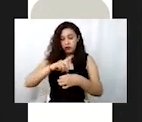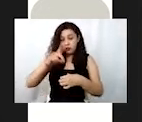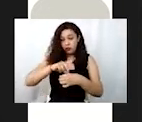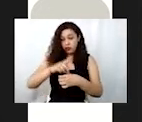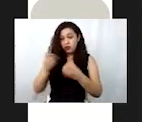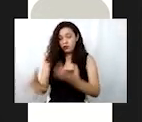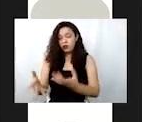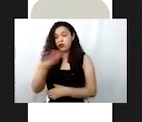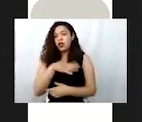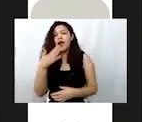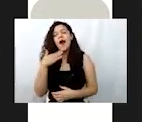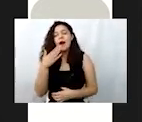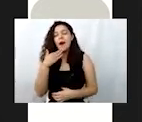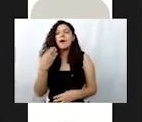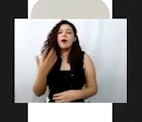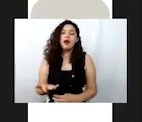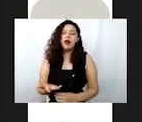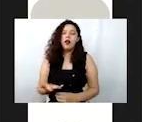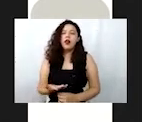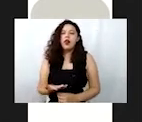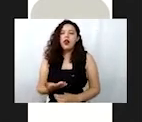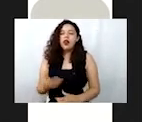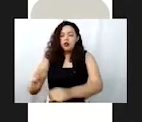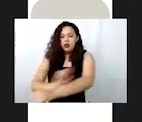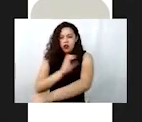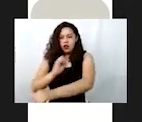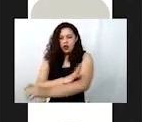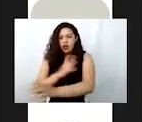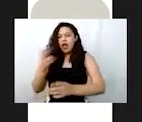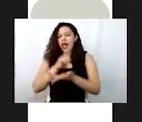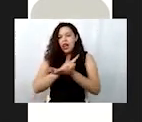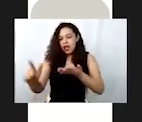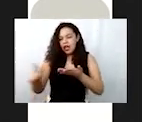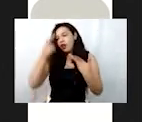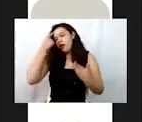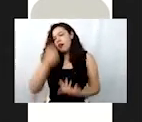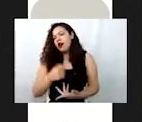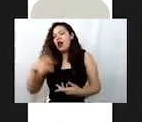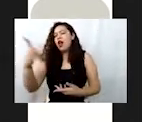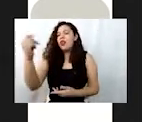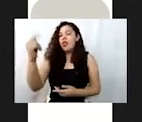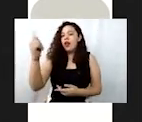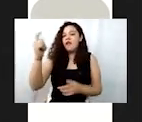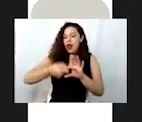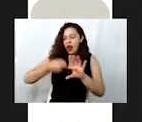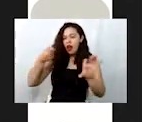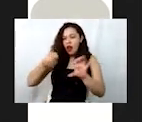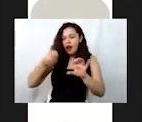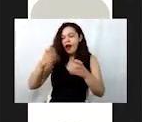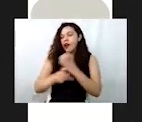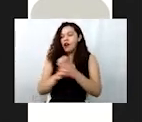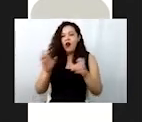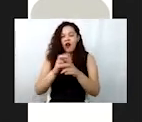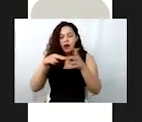ambiente, tratar de usar energías renovables, apagar las luces, el televisor, de desconectar ciertas cosas. O sea,